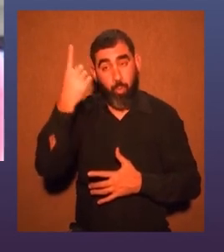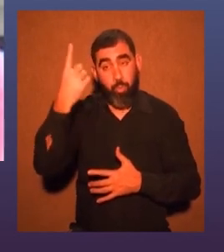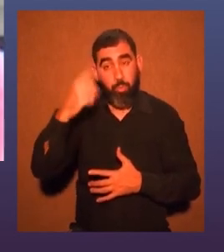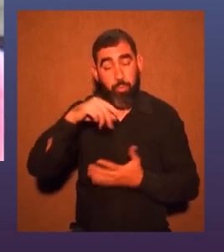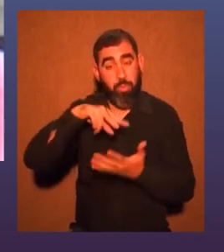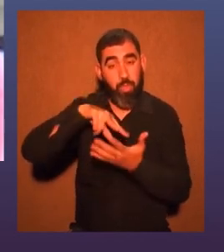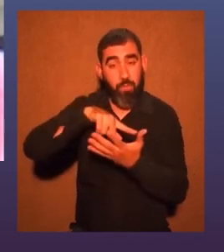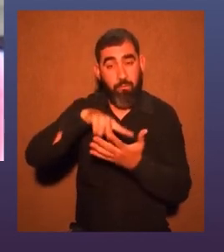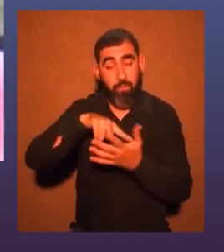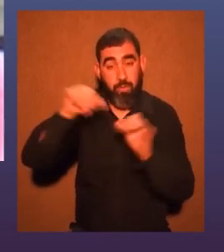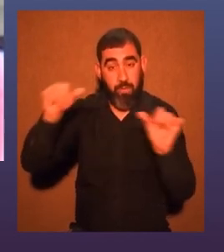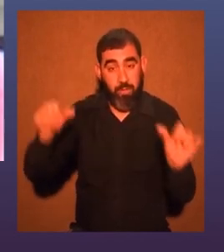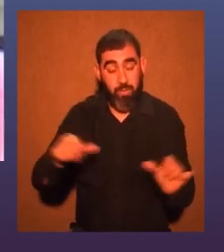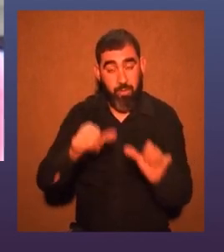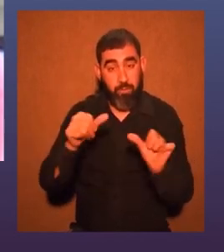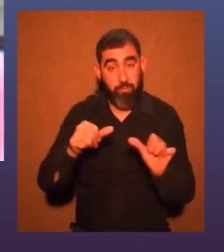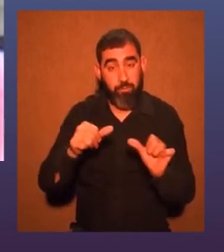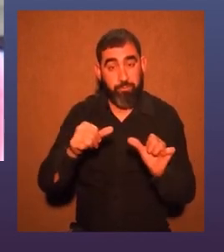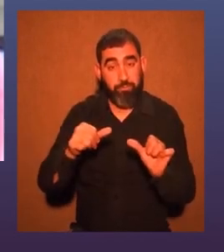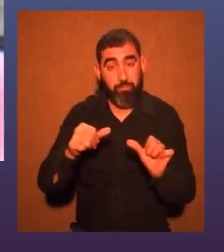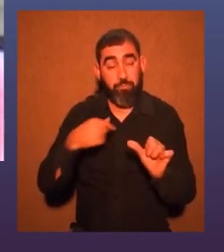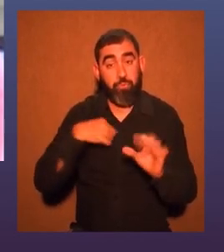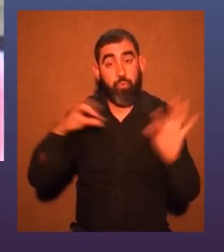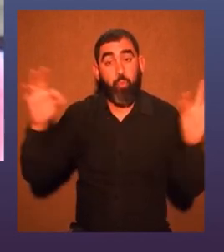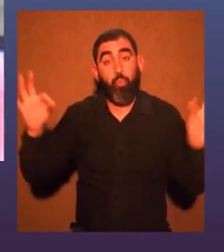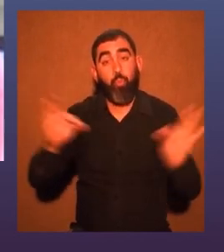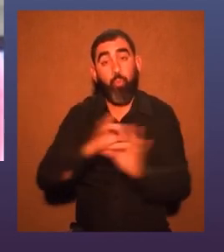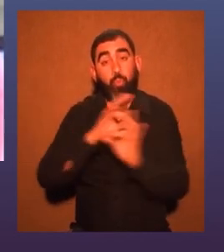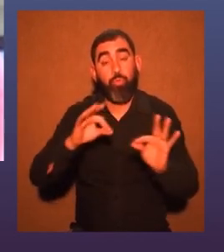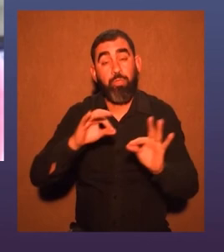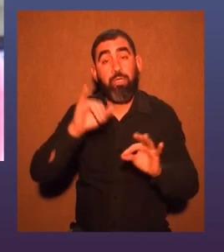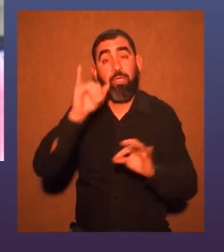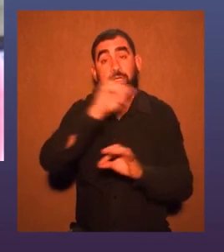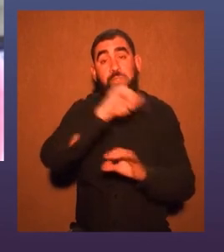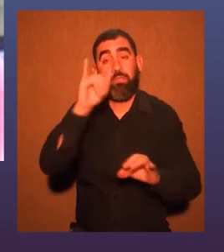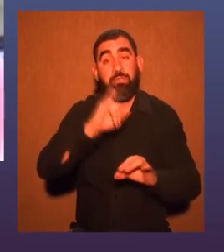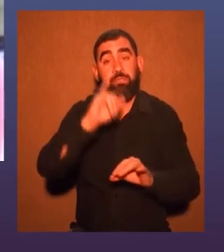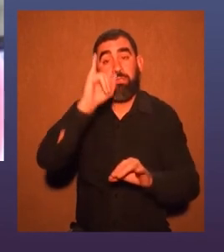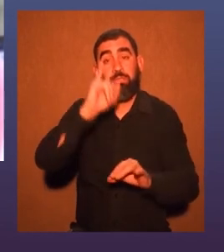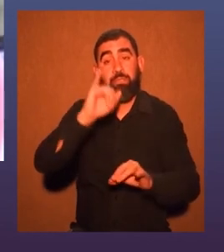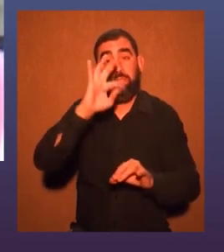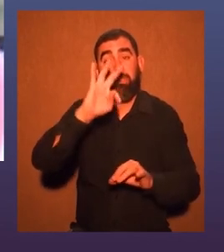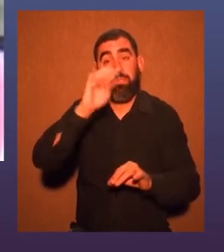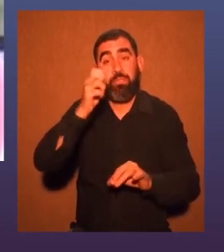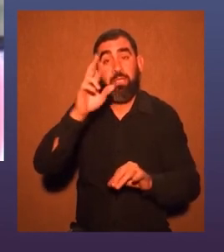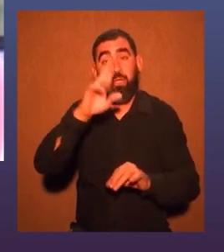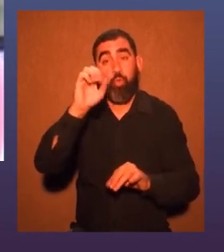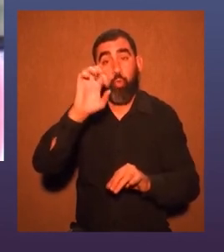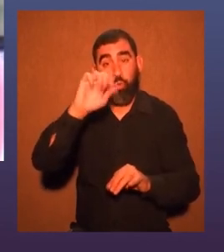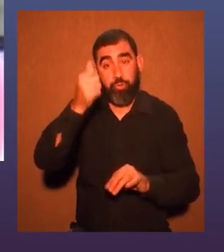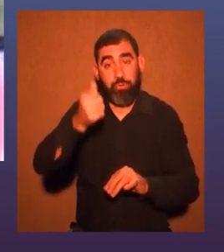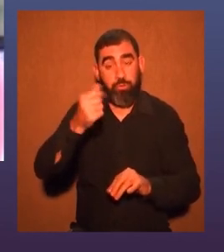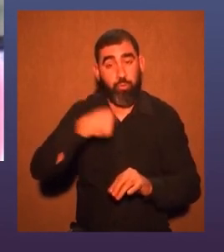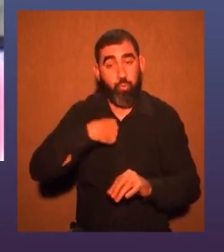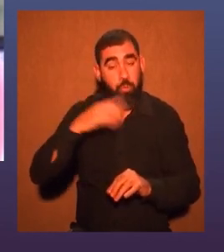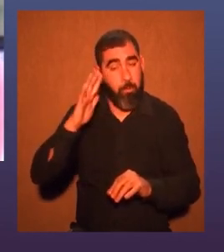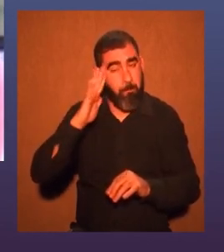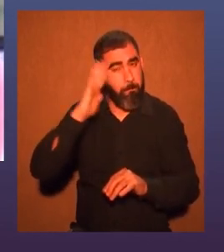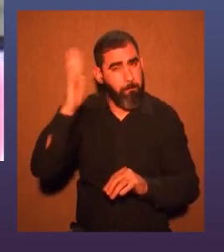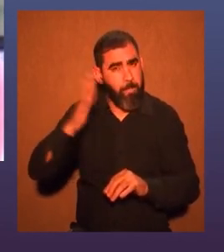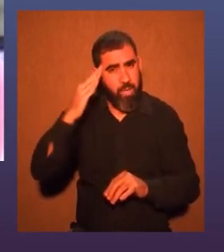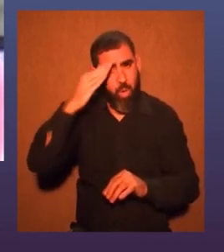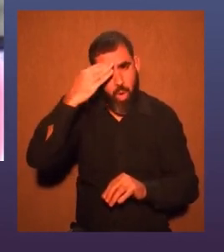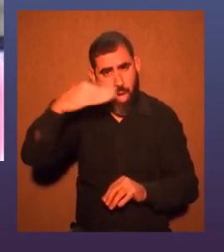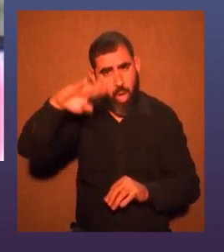Todos, con música de Cita Rosa, es muy, muy, yo me imaginaba los gauchos. Yo decía, pero un